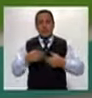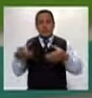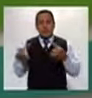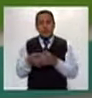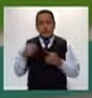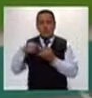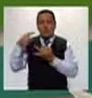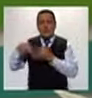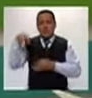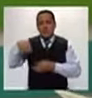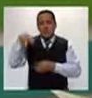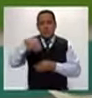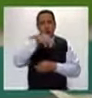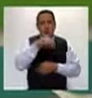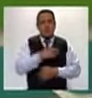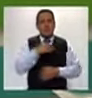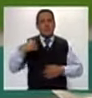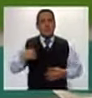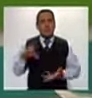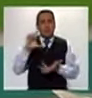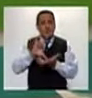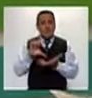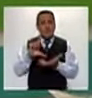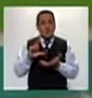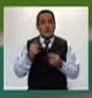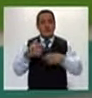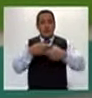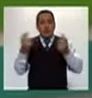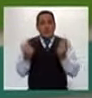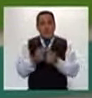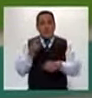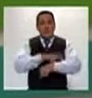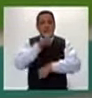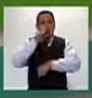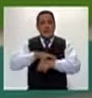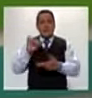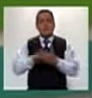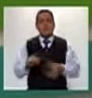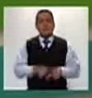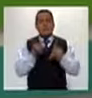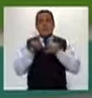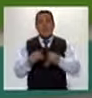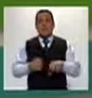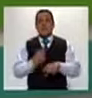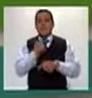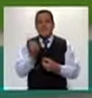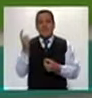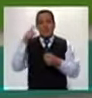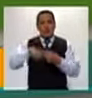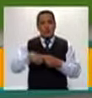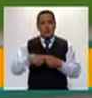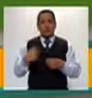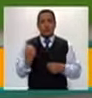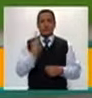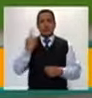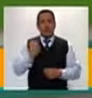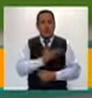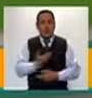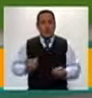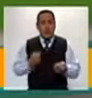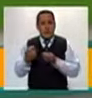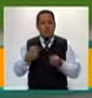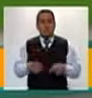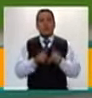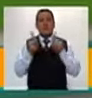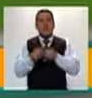que integran los ministerios de lima un comité regional en el que también están incluidos no solamente de gobierno regional sino